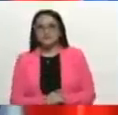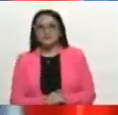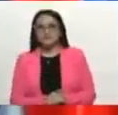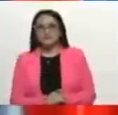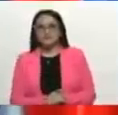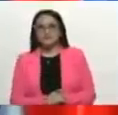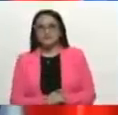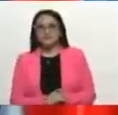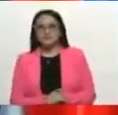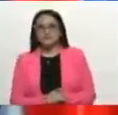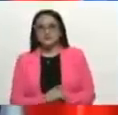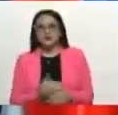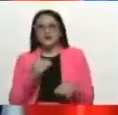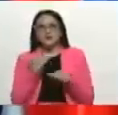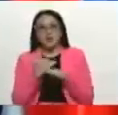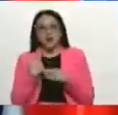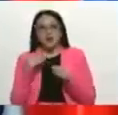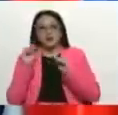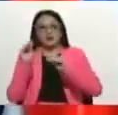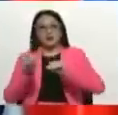Igualmente, quiero destacar,